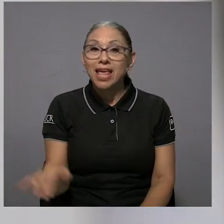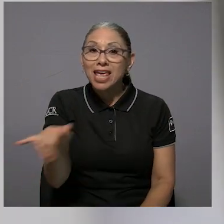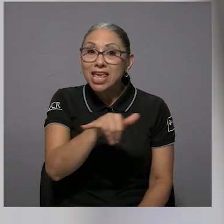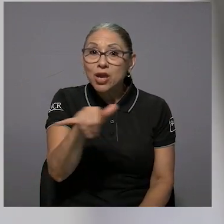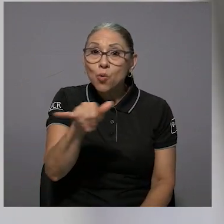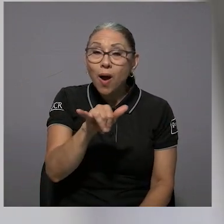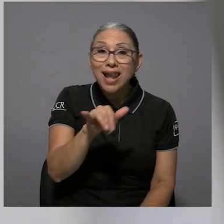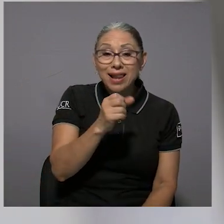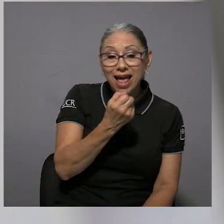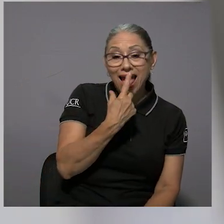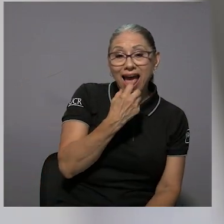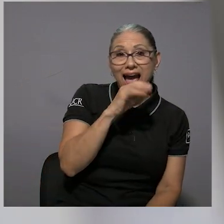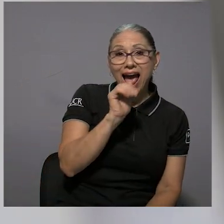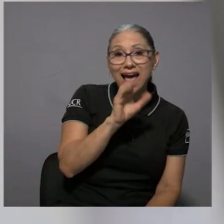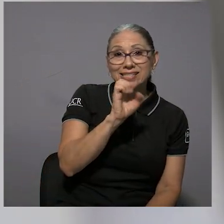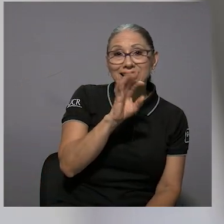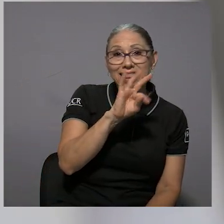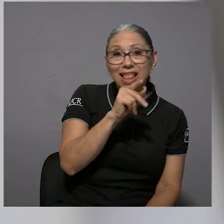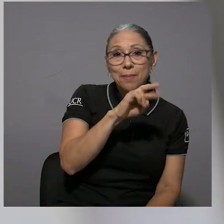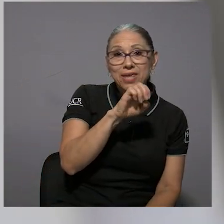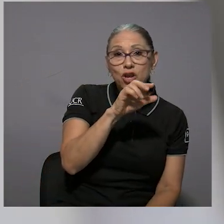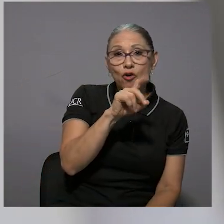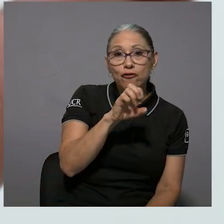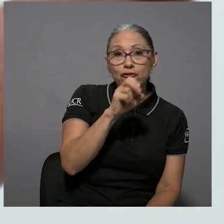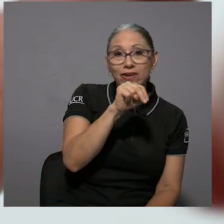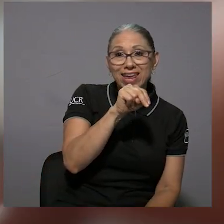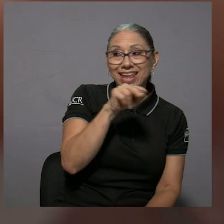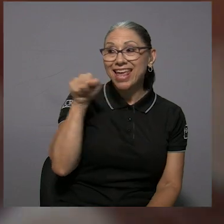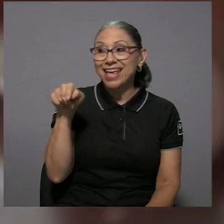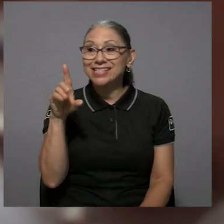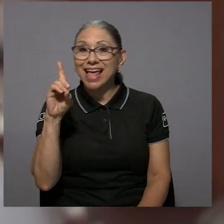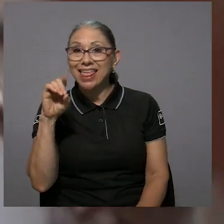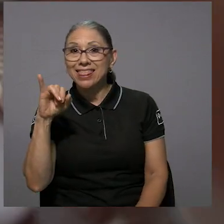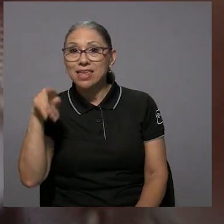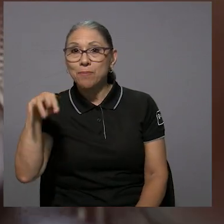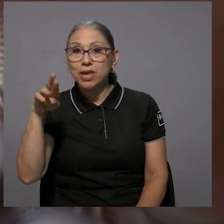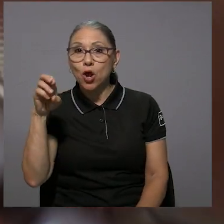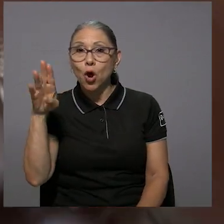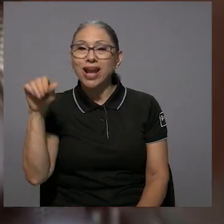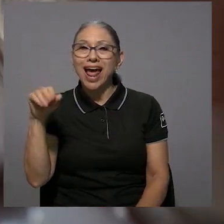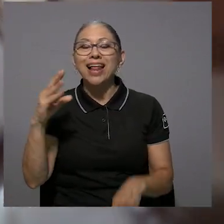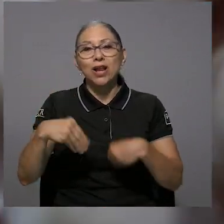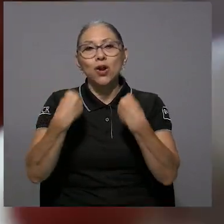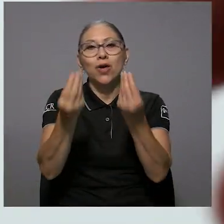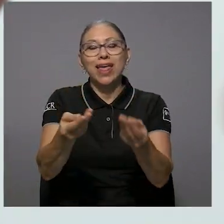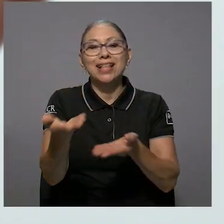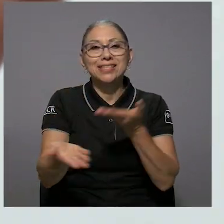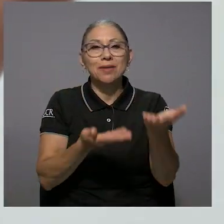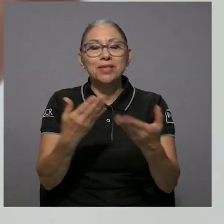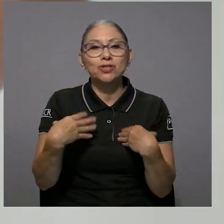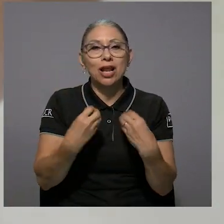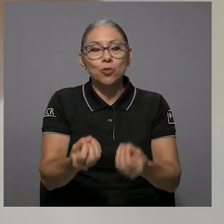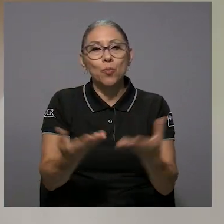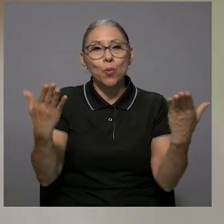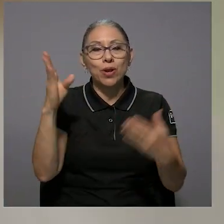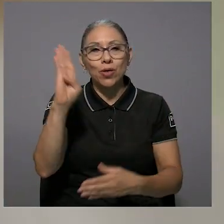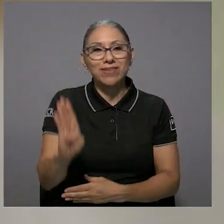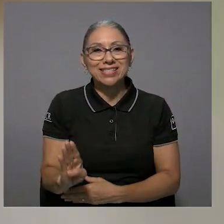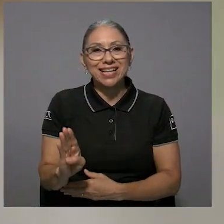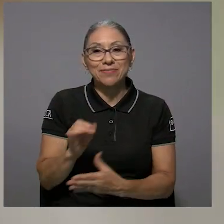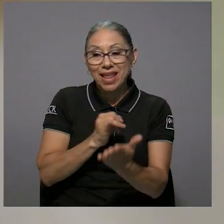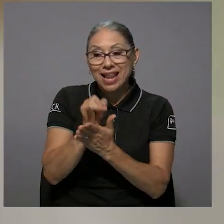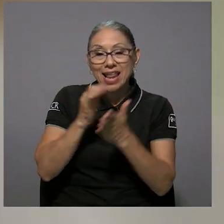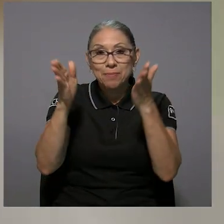Al igual que el acetaminofén en nuestro país, la dipirona es un analgésico suministrado por el Servicio de Salud Público de Brasil.